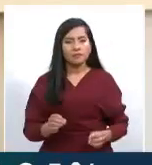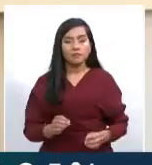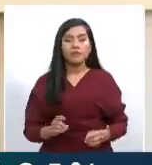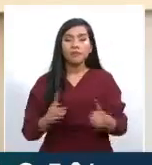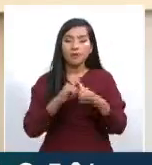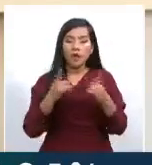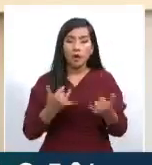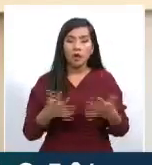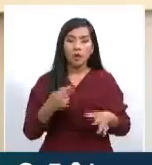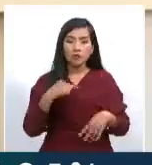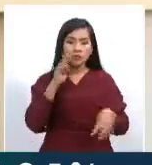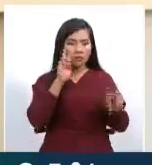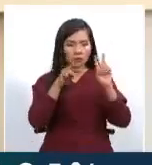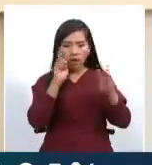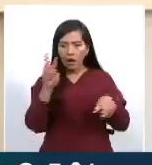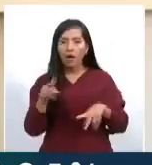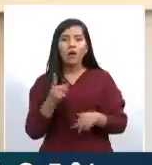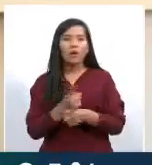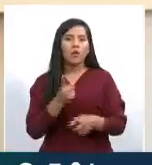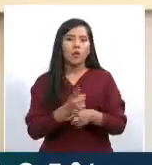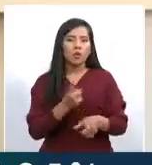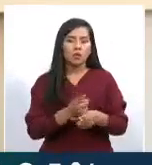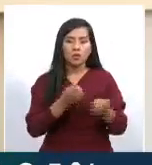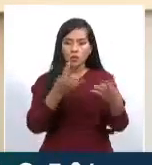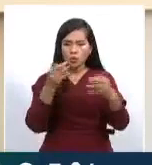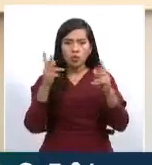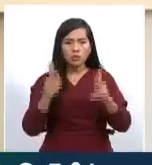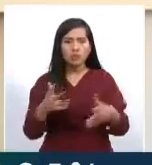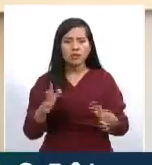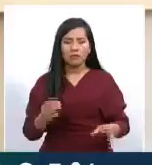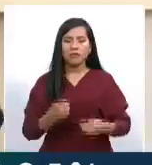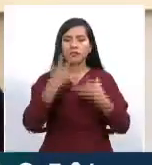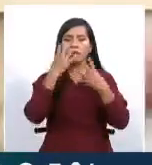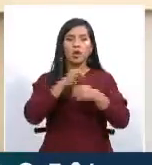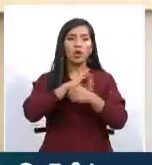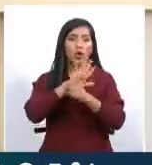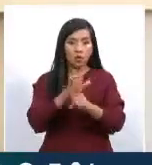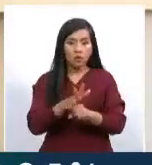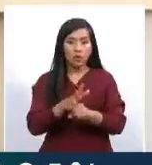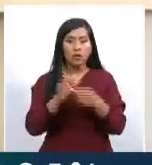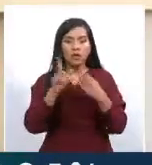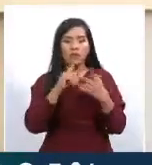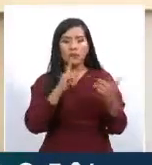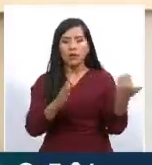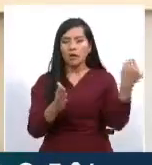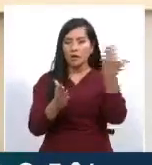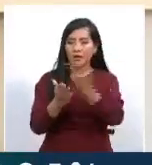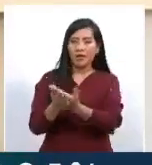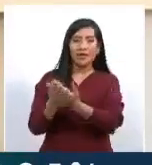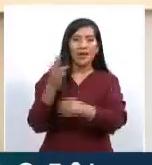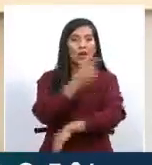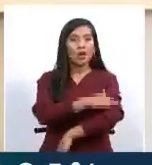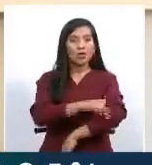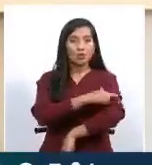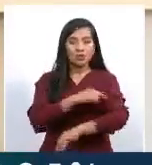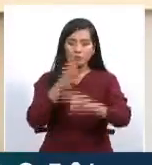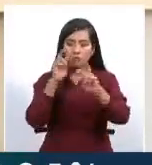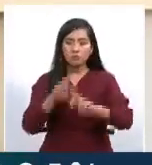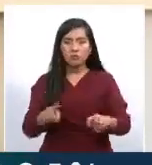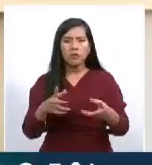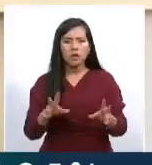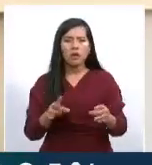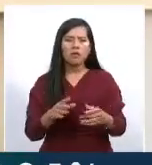lo estamos viendo. La mayor parte de los casos que se infectan y que llegan a un hospital pasan como